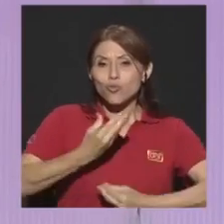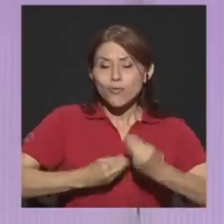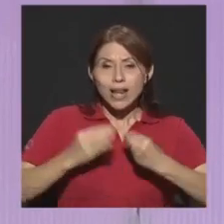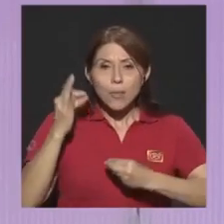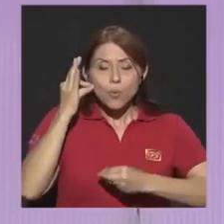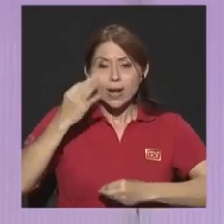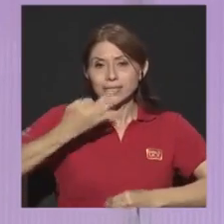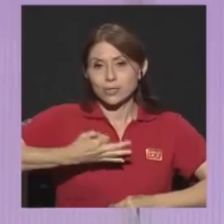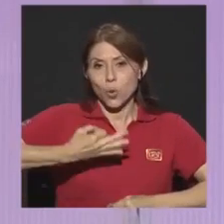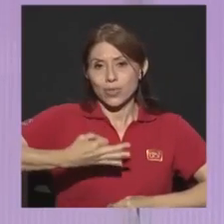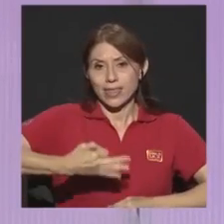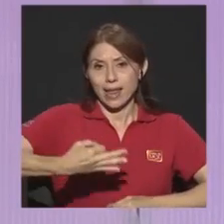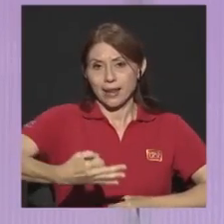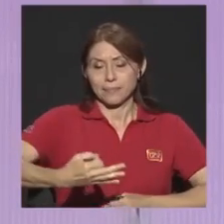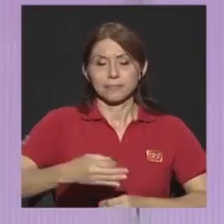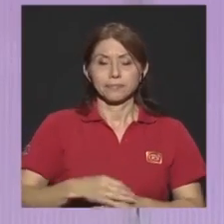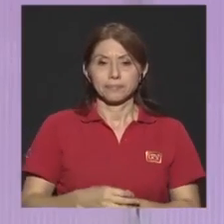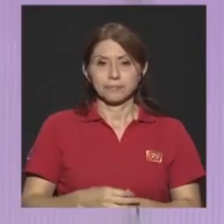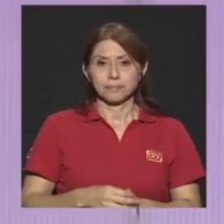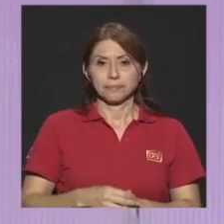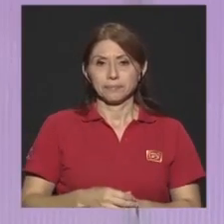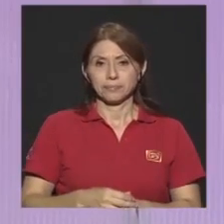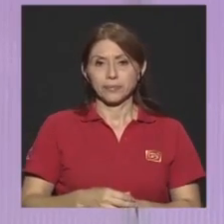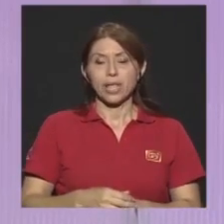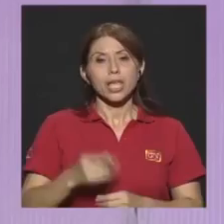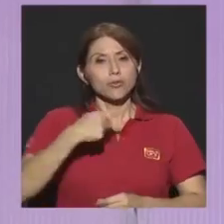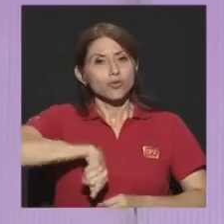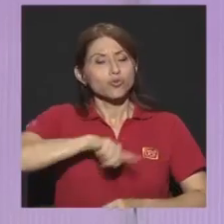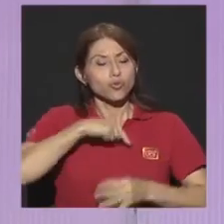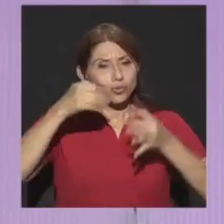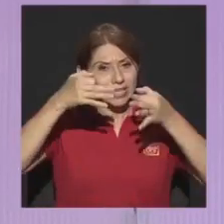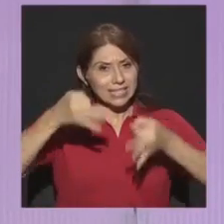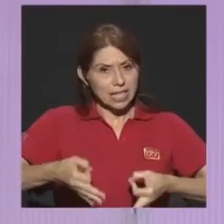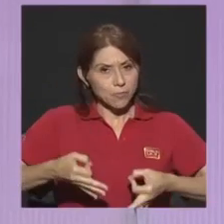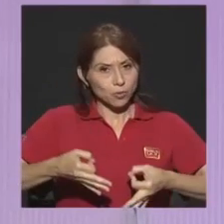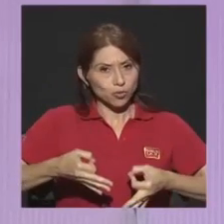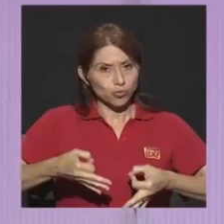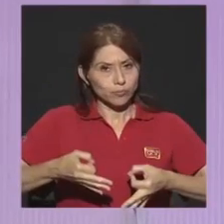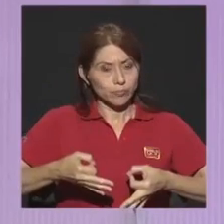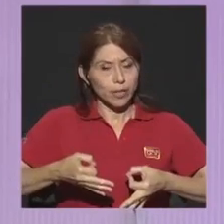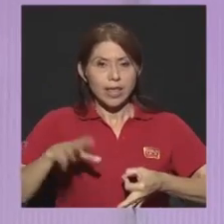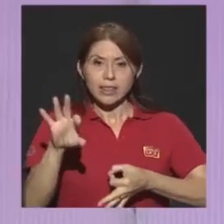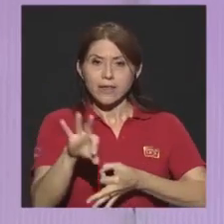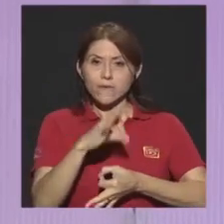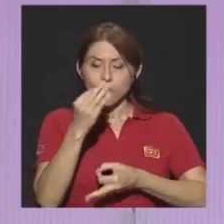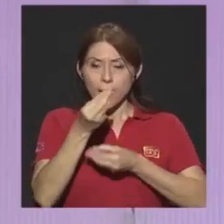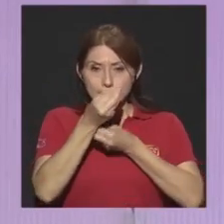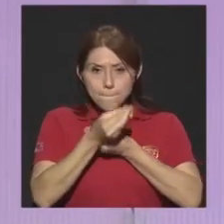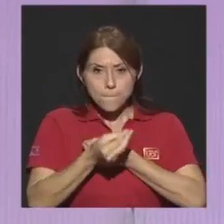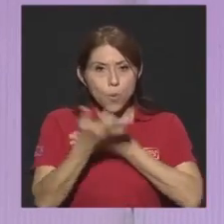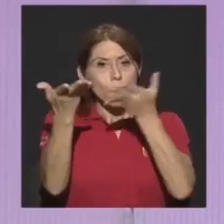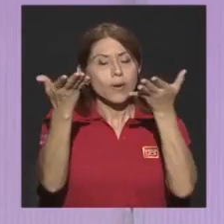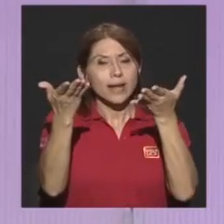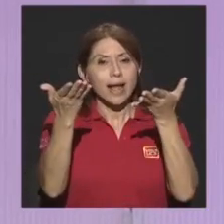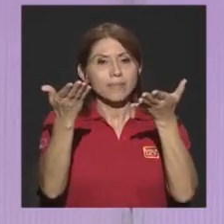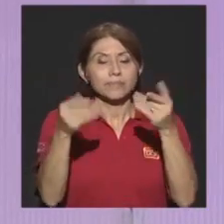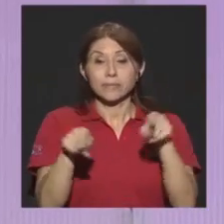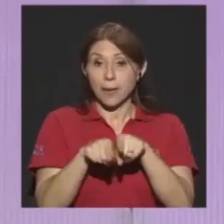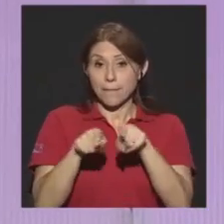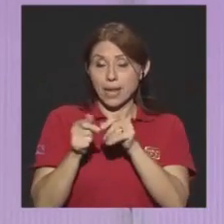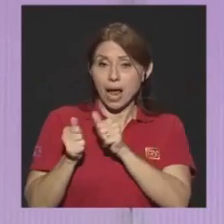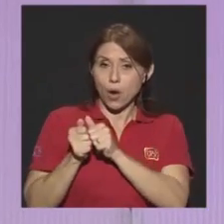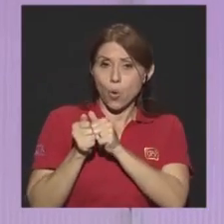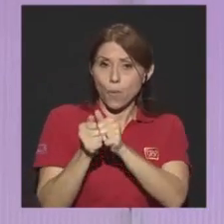y en ese sentido decidimos exponer públicamente, acompañar y solidarizarnos